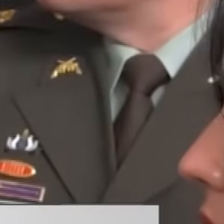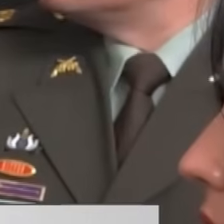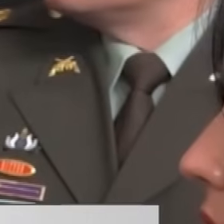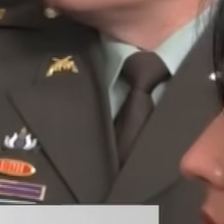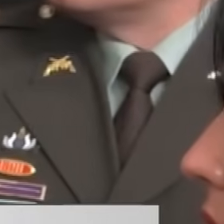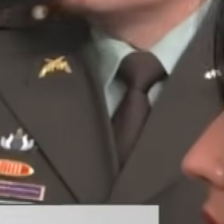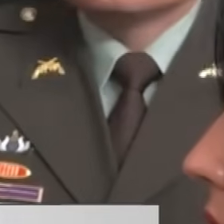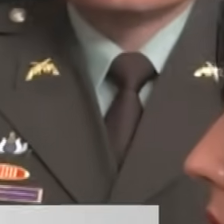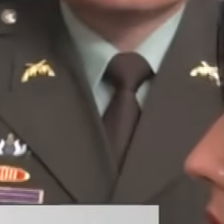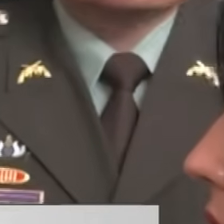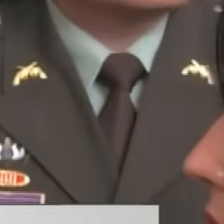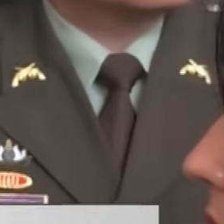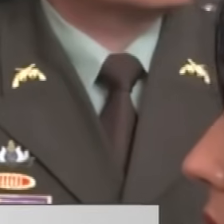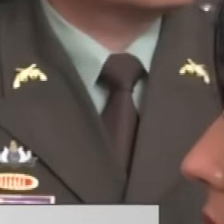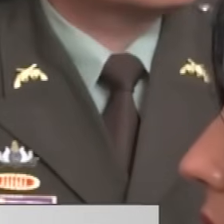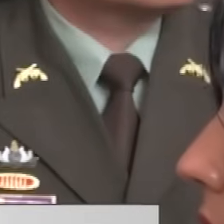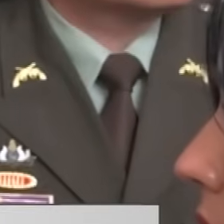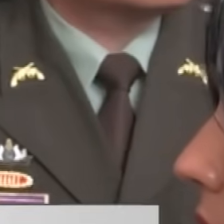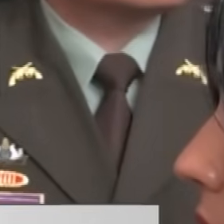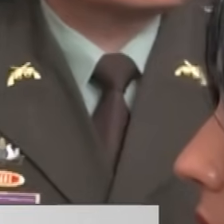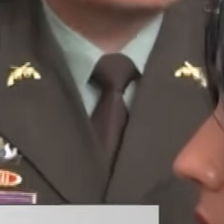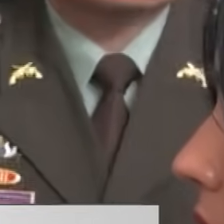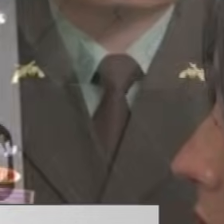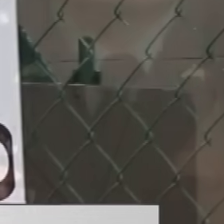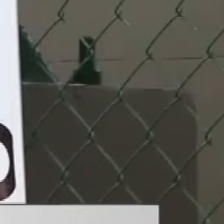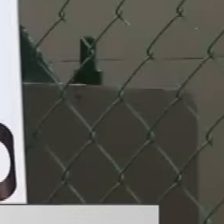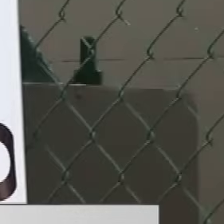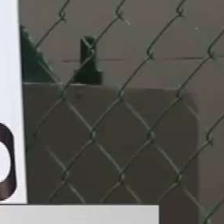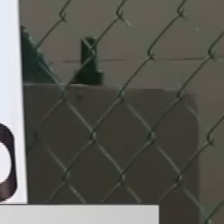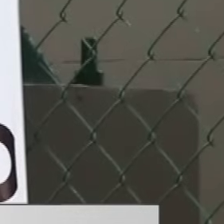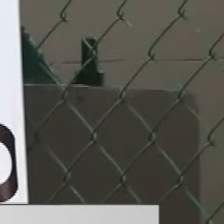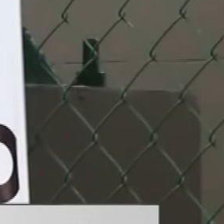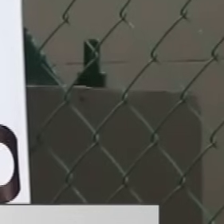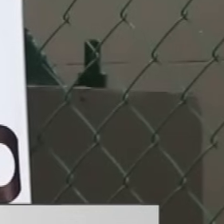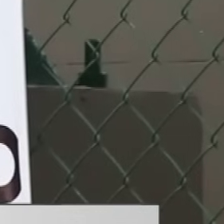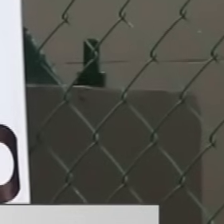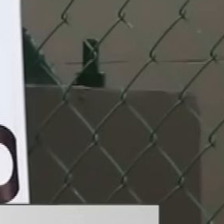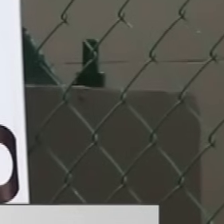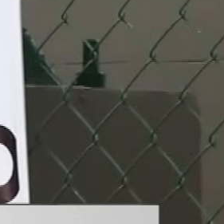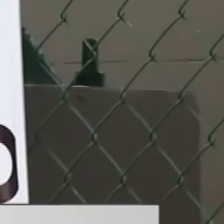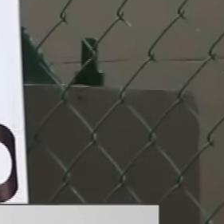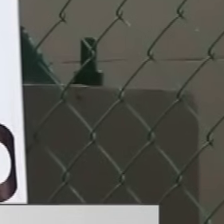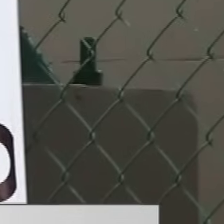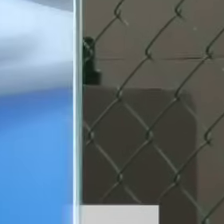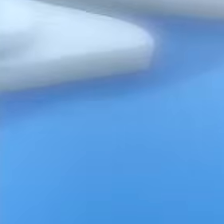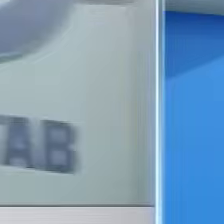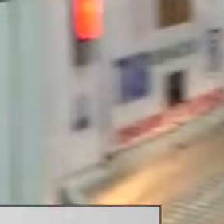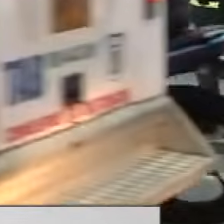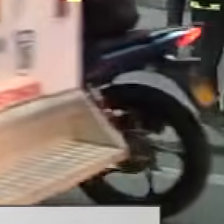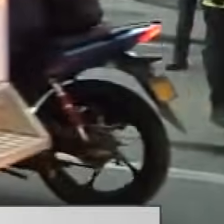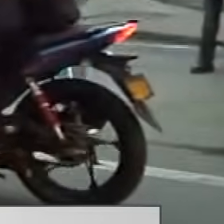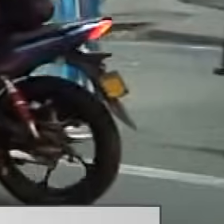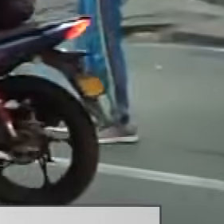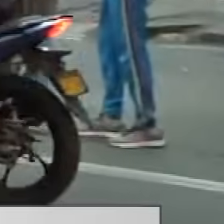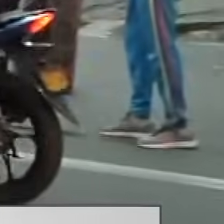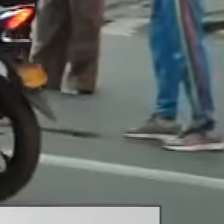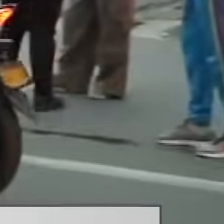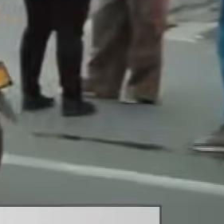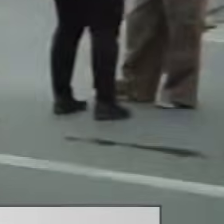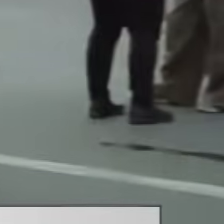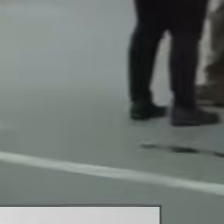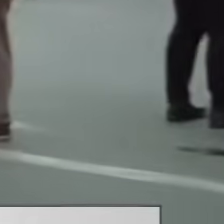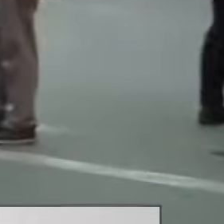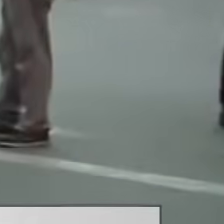Autoridades confirman que están todas las condiciones dadas para que se dé la liberación del padre de Luis Díaz. Conmoción en Antioquia